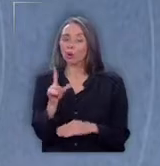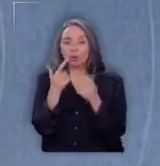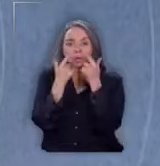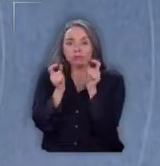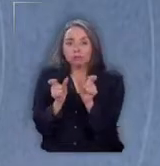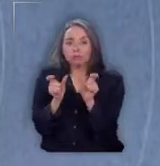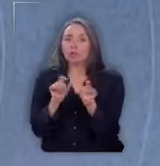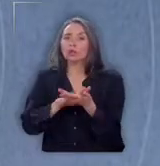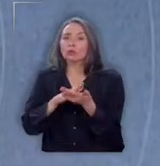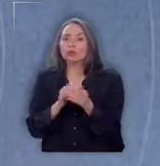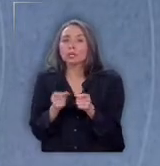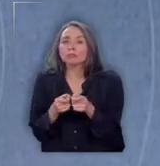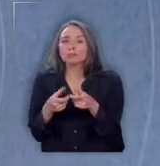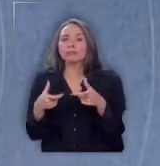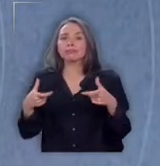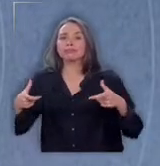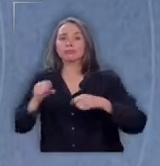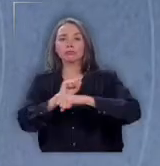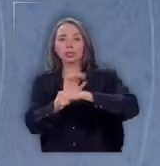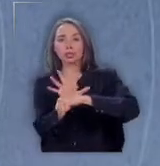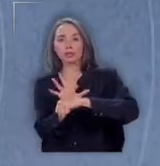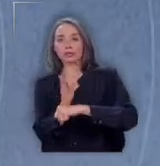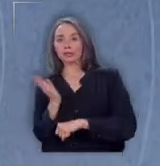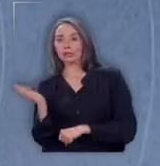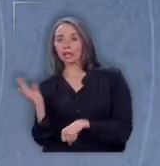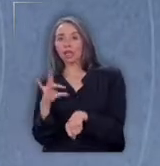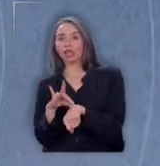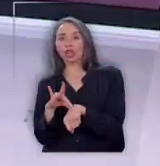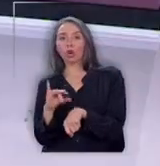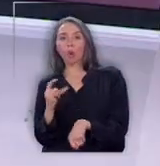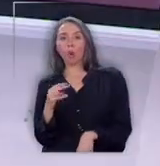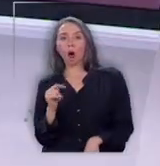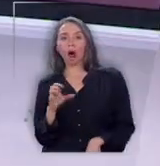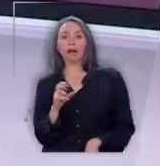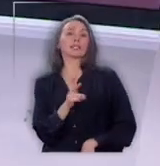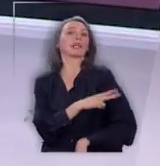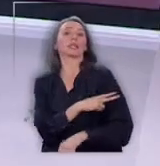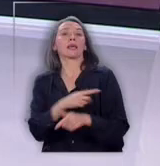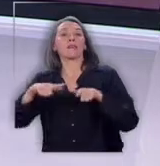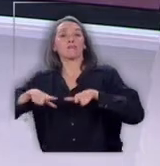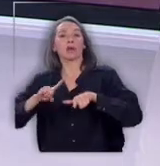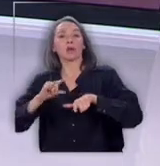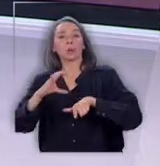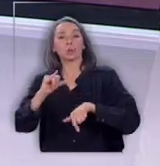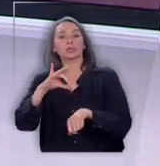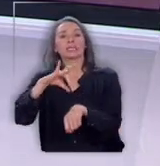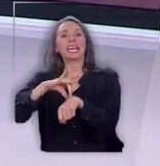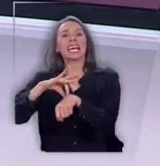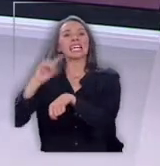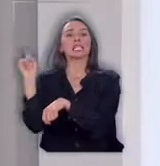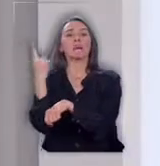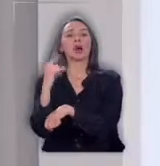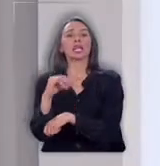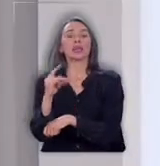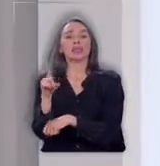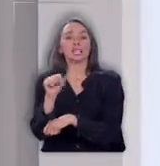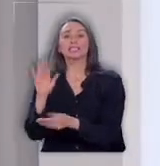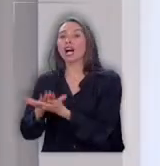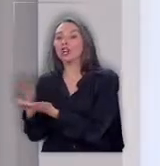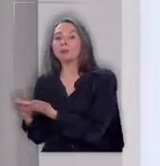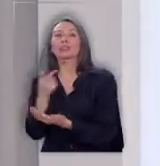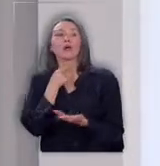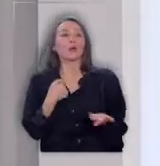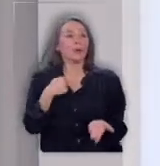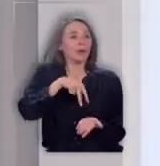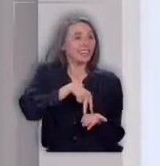monitoreando el avance del coronavirus acá en el estudio ya estamos con el doctor sebast hugarte jefe de la unidad de pacientes críticos de la clínica indisa cómo está doctor una agrado estar